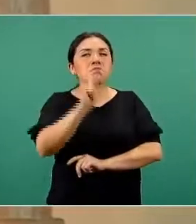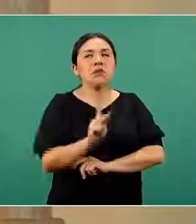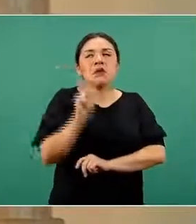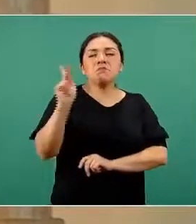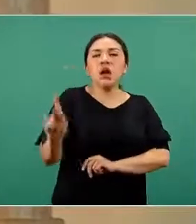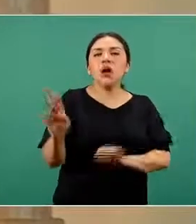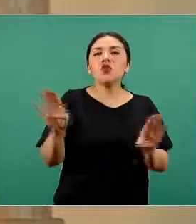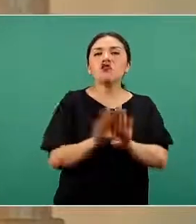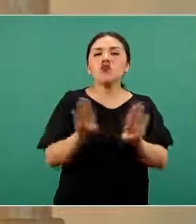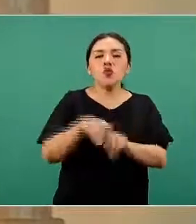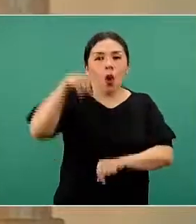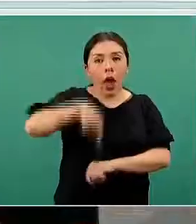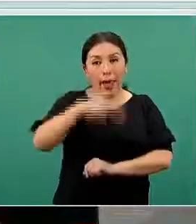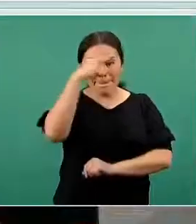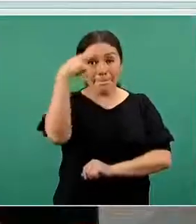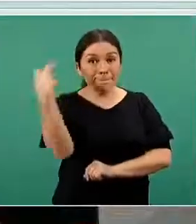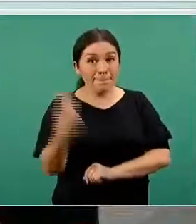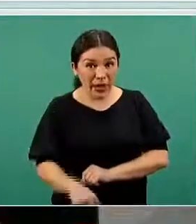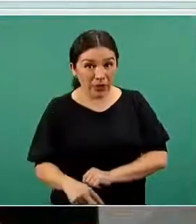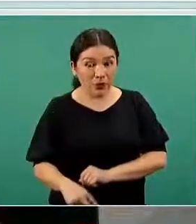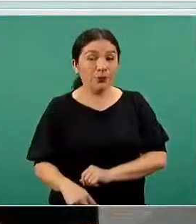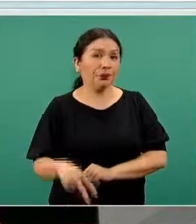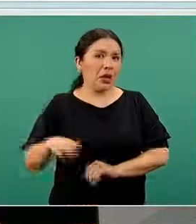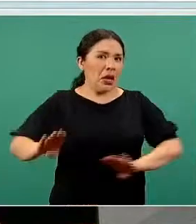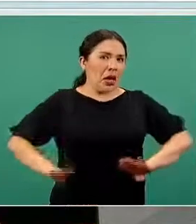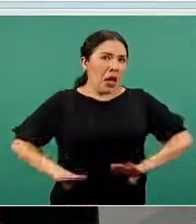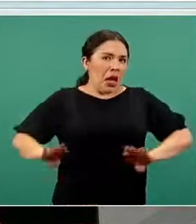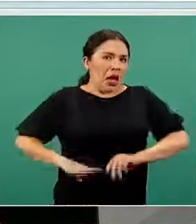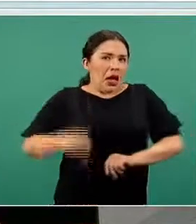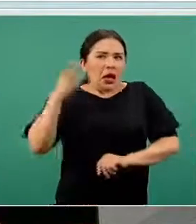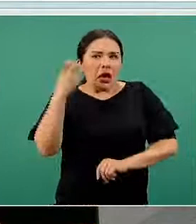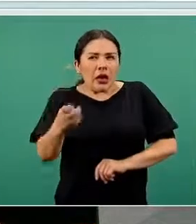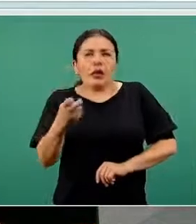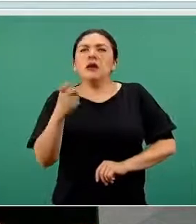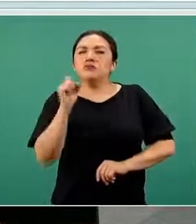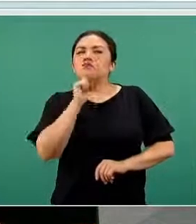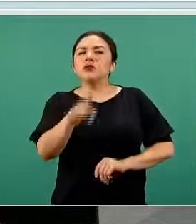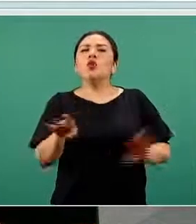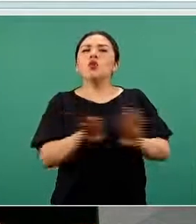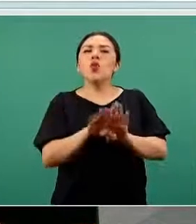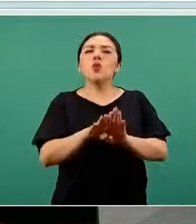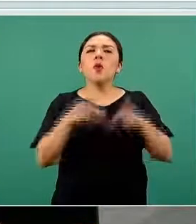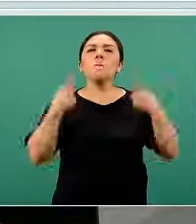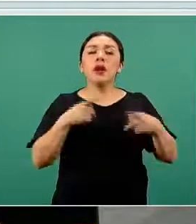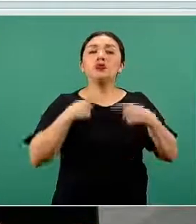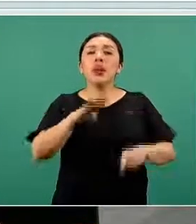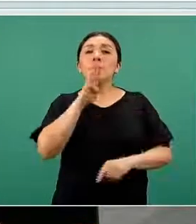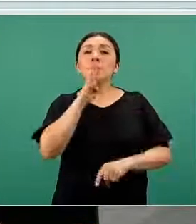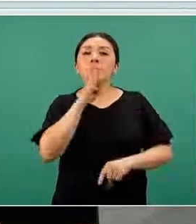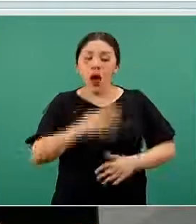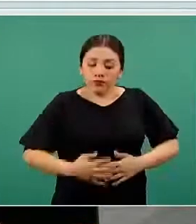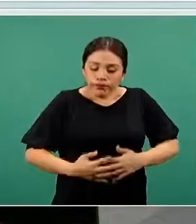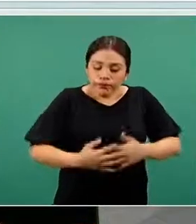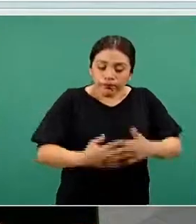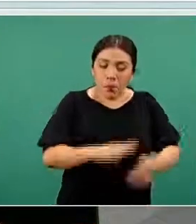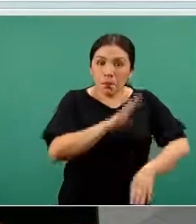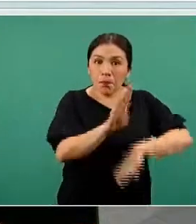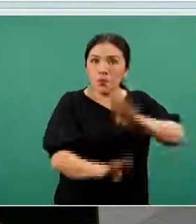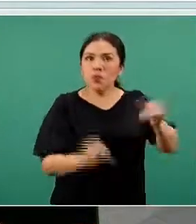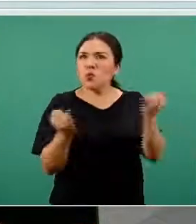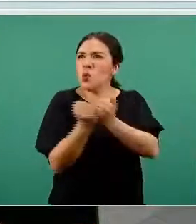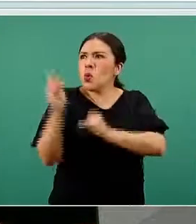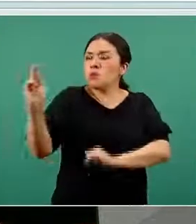las de el nuestro, un comportamiento en razón de muerte materna similar al nuestro, y que